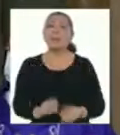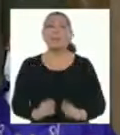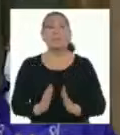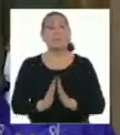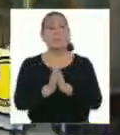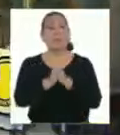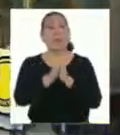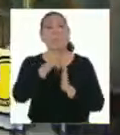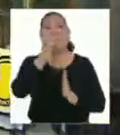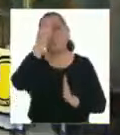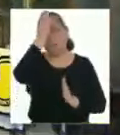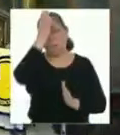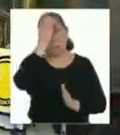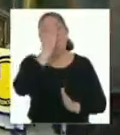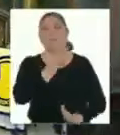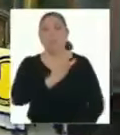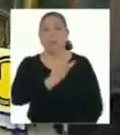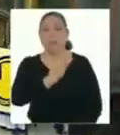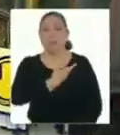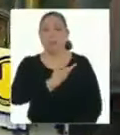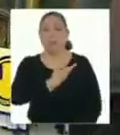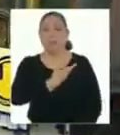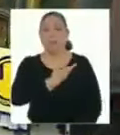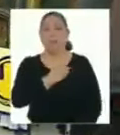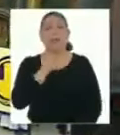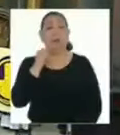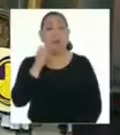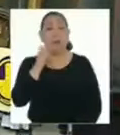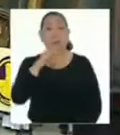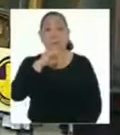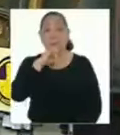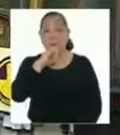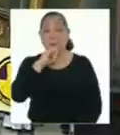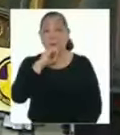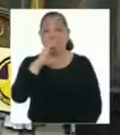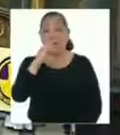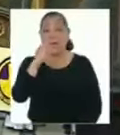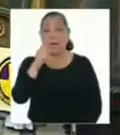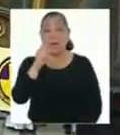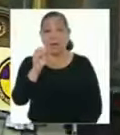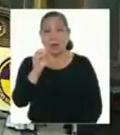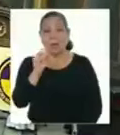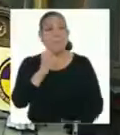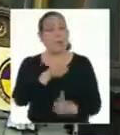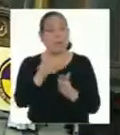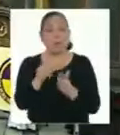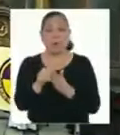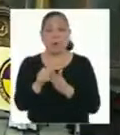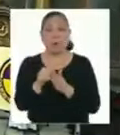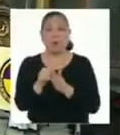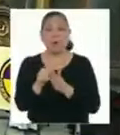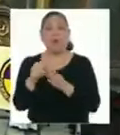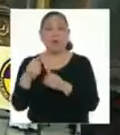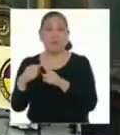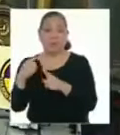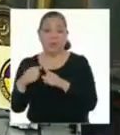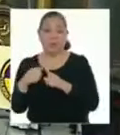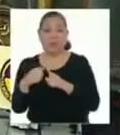el Santo Padre, el Papa Francisco, por nuestro arzobispo, Monseñor Carlos Castillo, y por todos los pastores de la